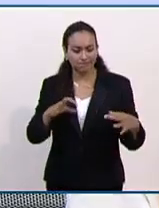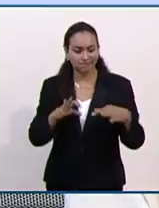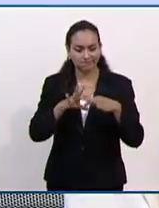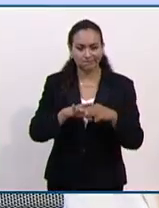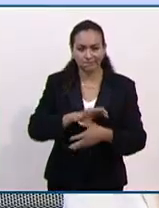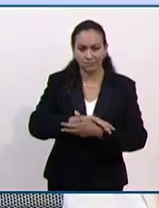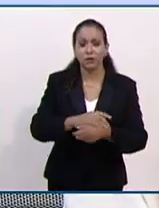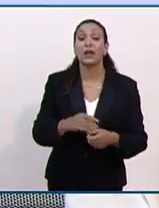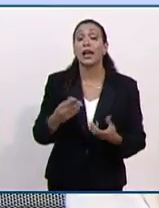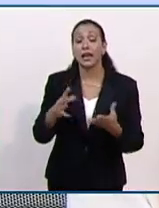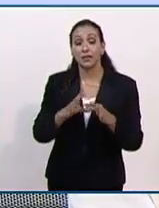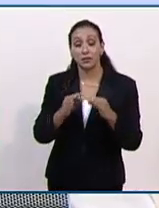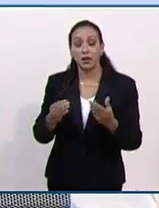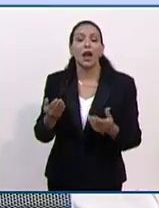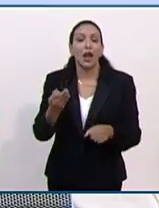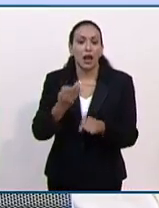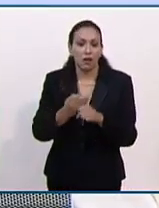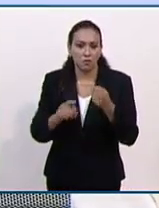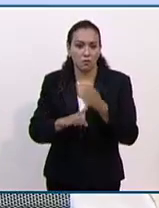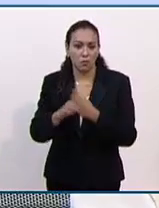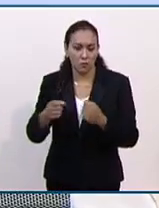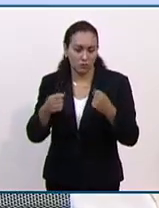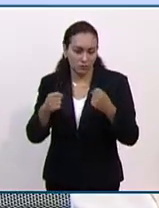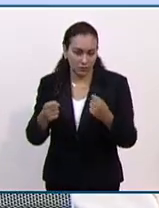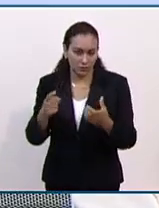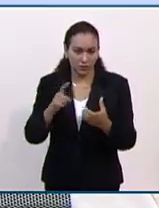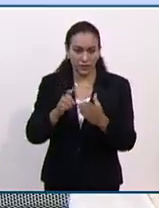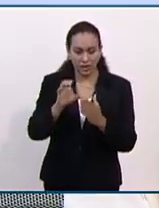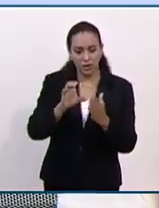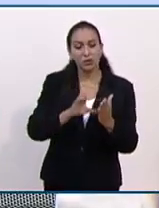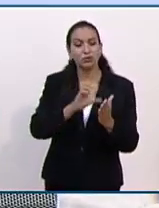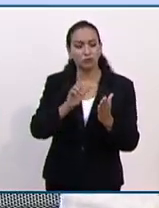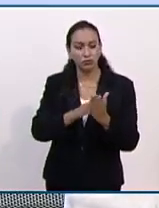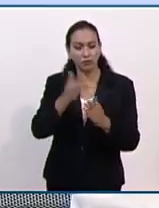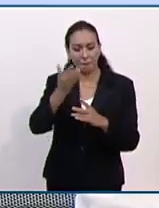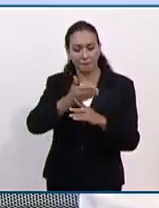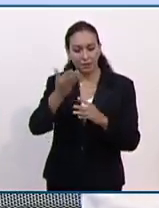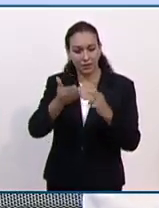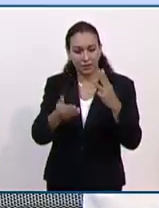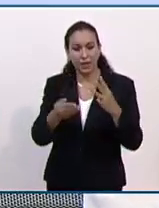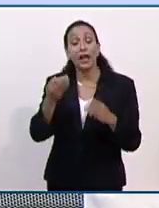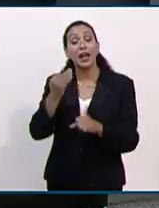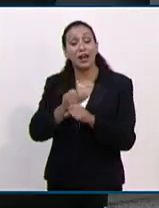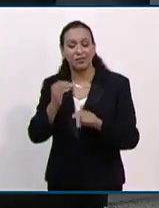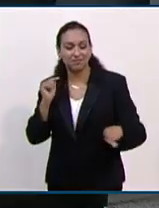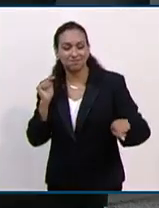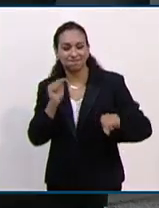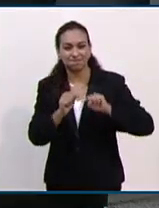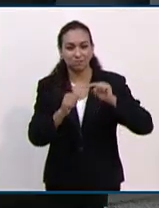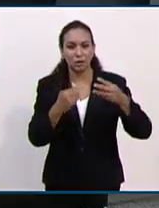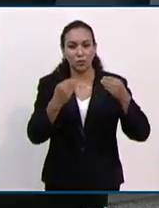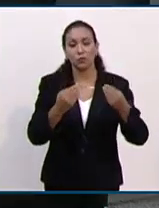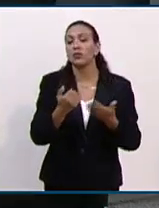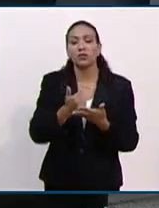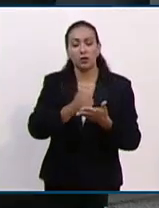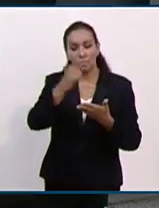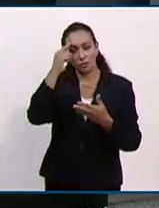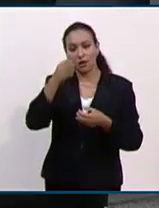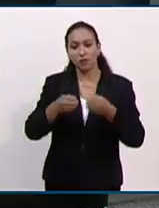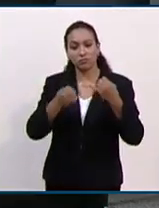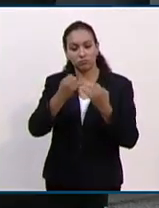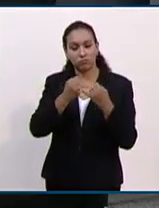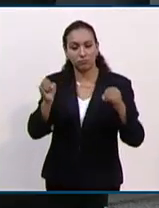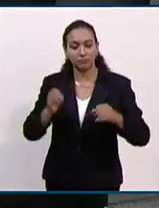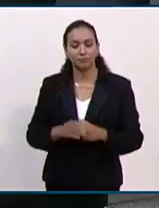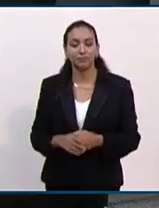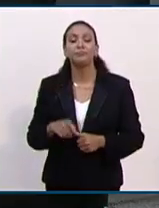situación que viven los poderes judiciales locales, que son blanco de constantes ataques y reformas que vulneran su independencia. También